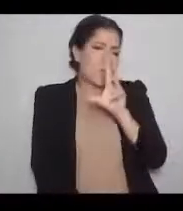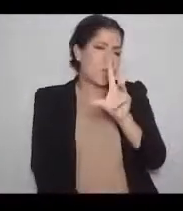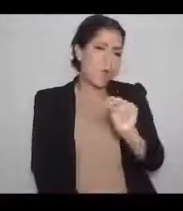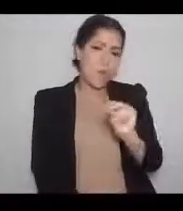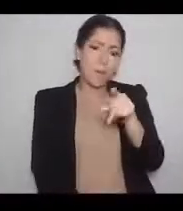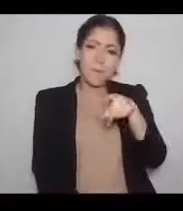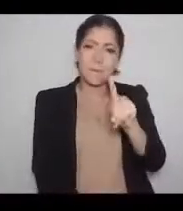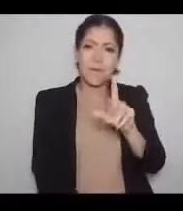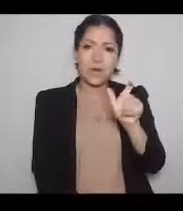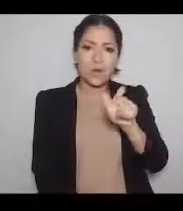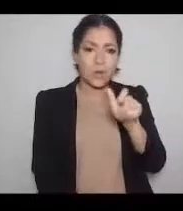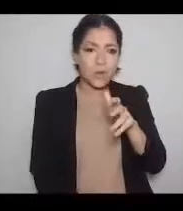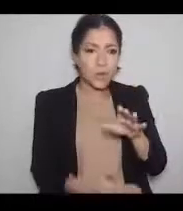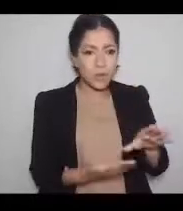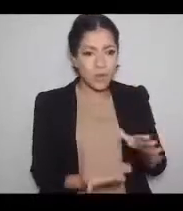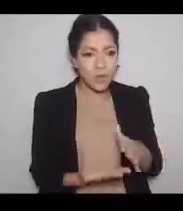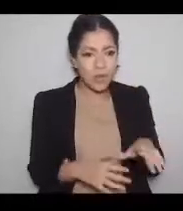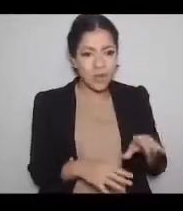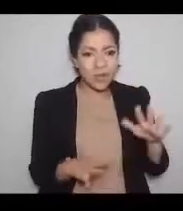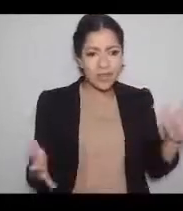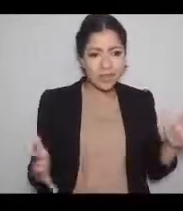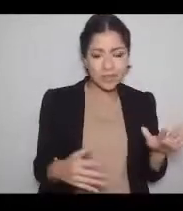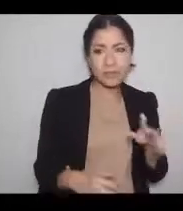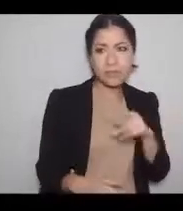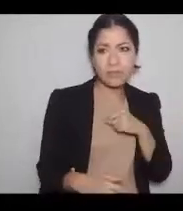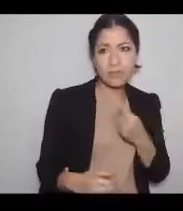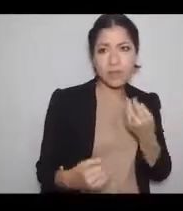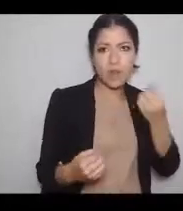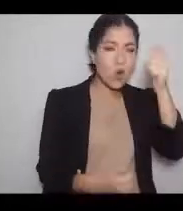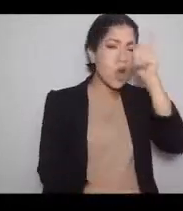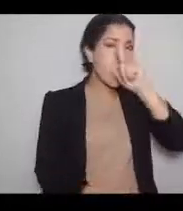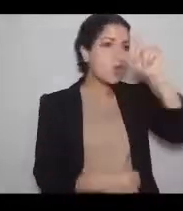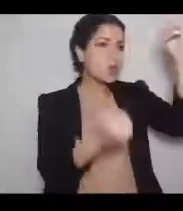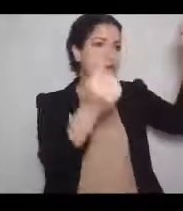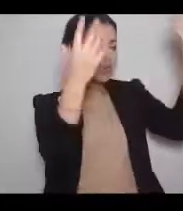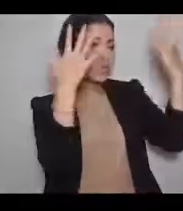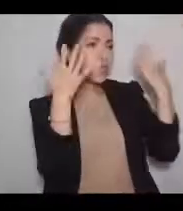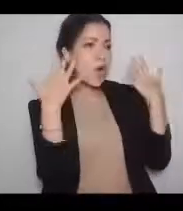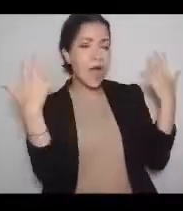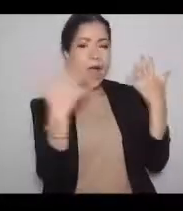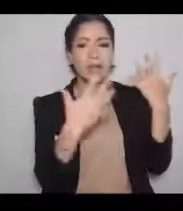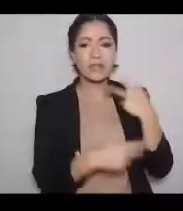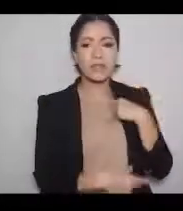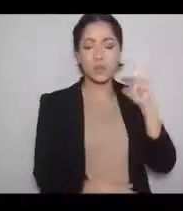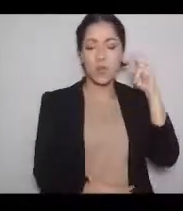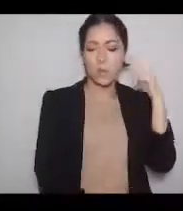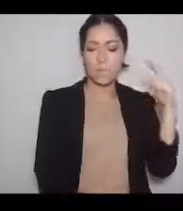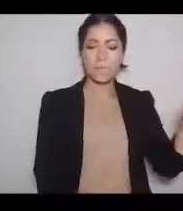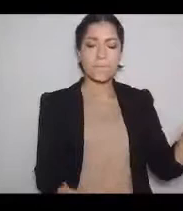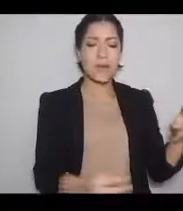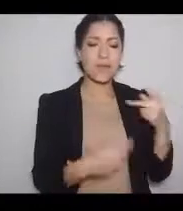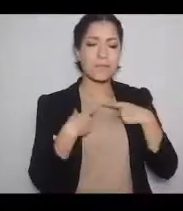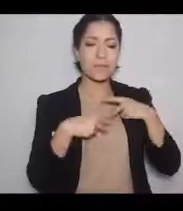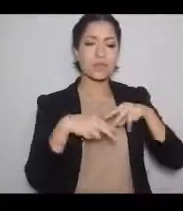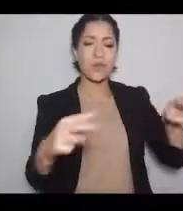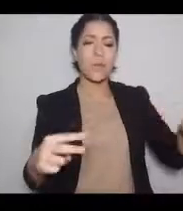Babeaban por mí. No te lo digo para presumir, sino para que entiendas algo. En todas las mujeres busqué a tu